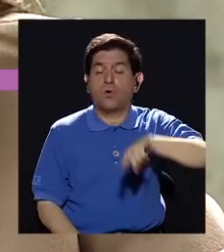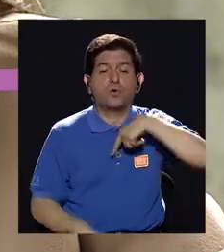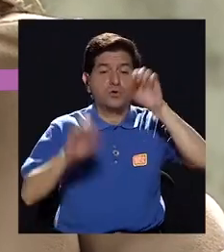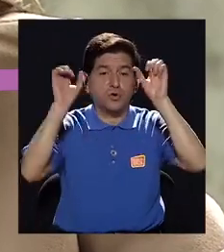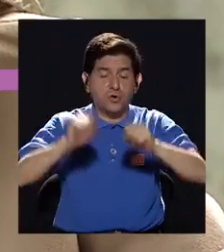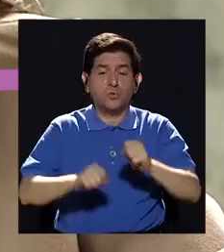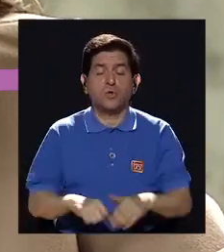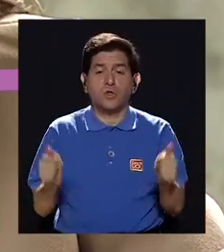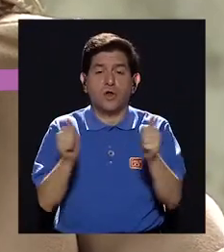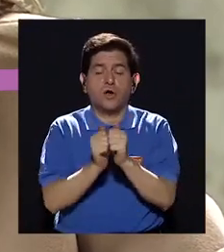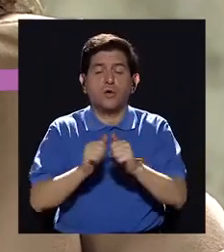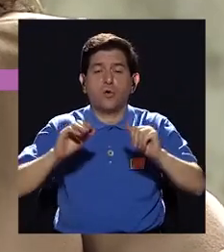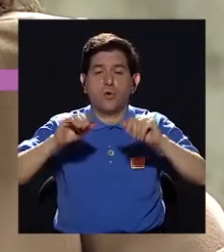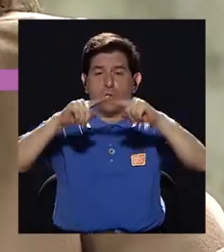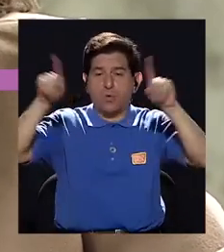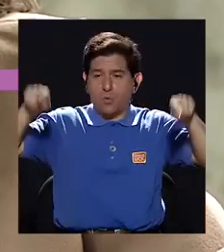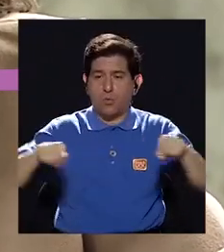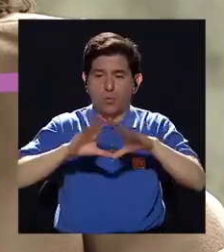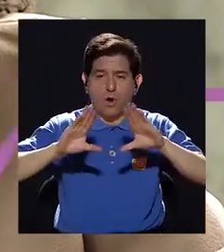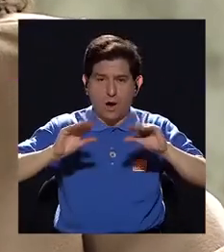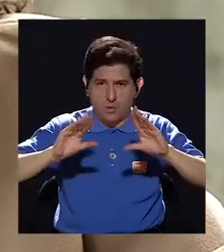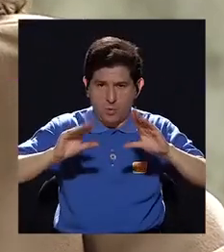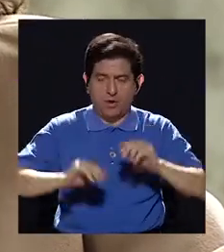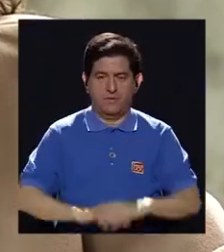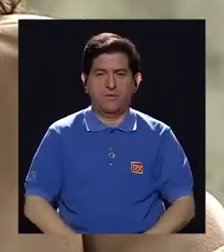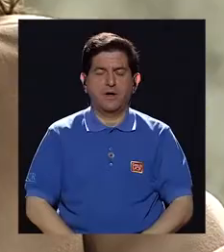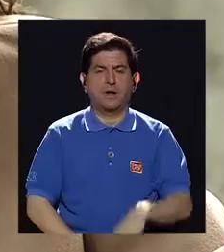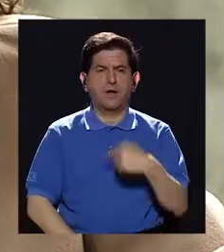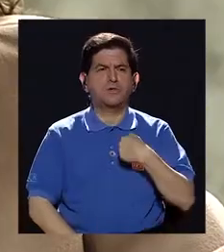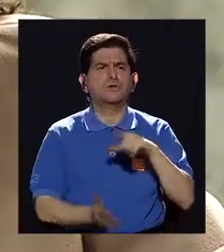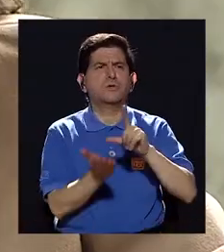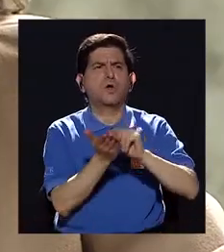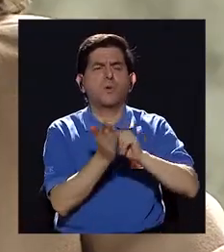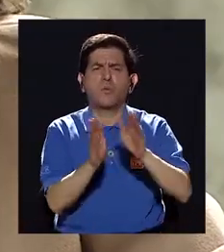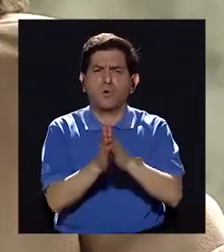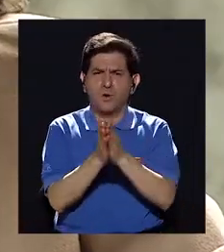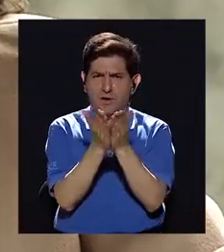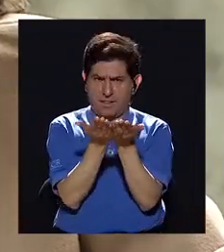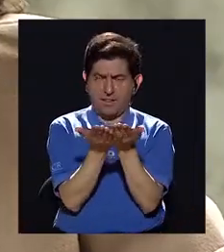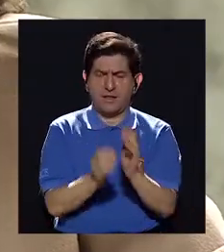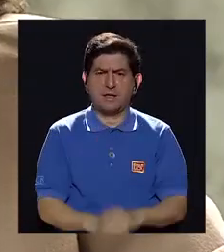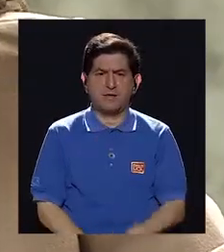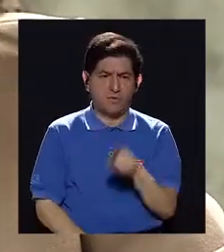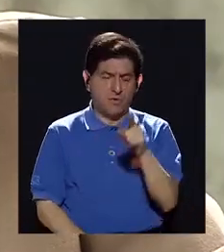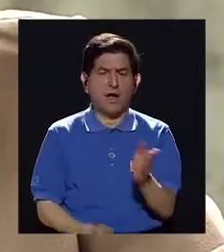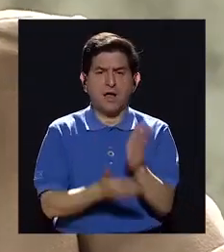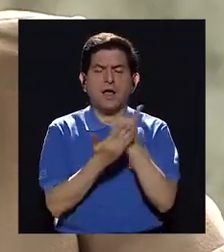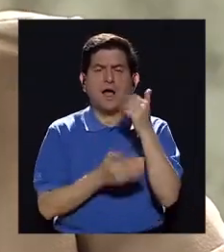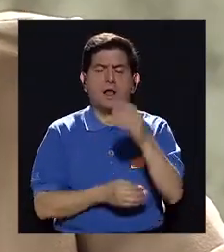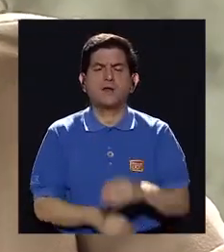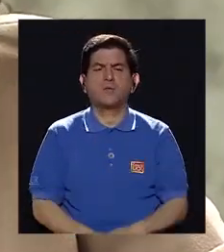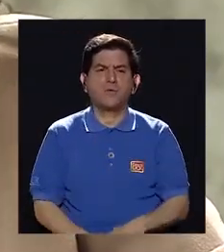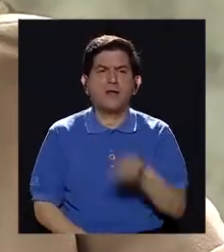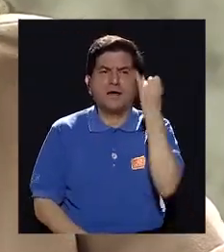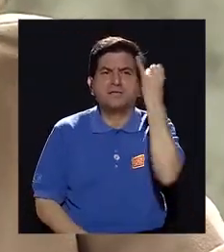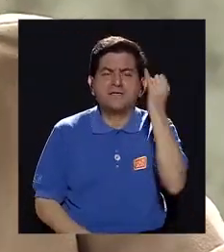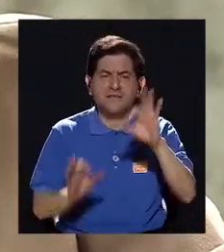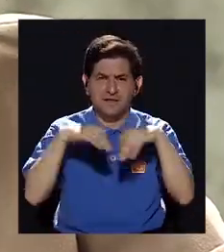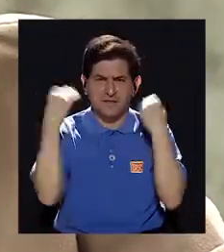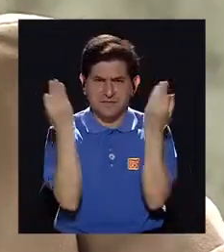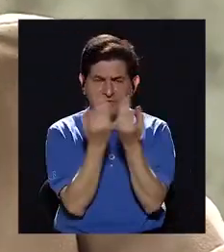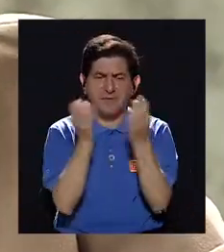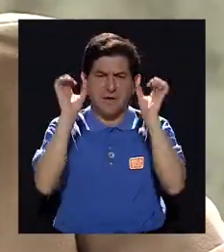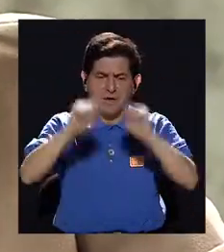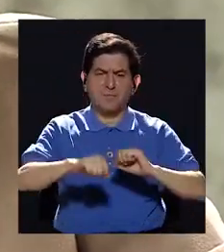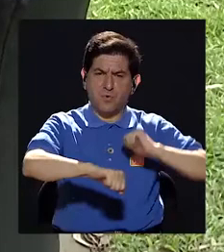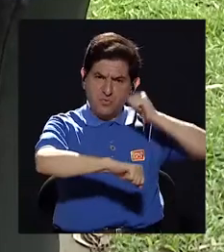lo podríamos hacer con almohadas. Bueno, nosotros, yo publiqué un libro en el cual se le dan algunos tips a la familia de